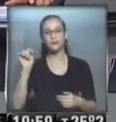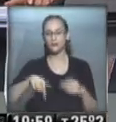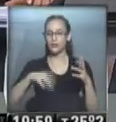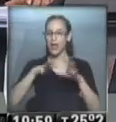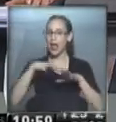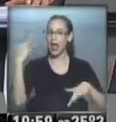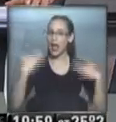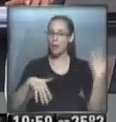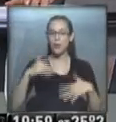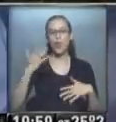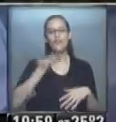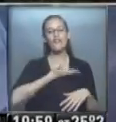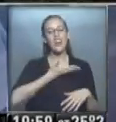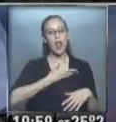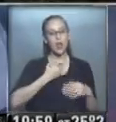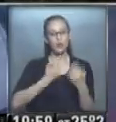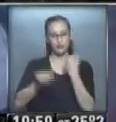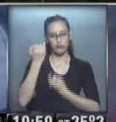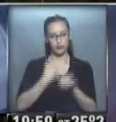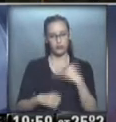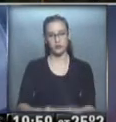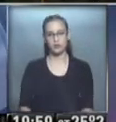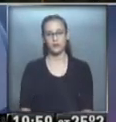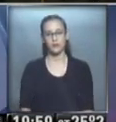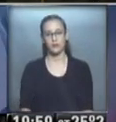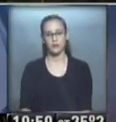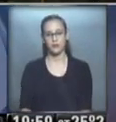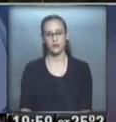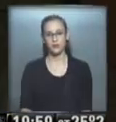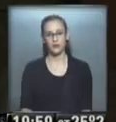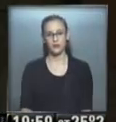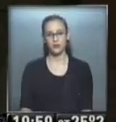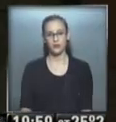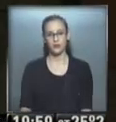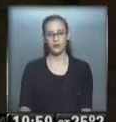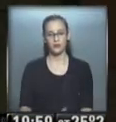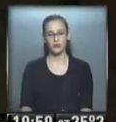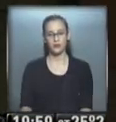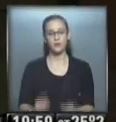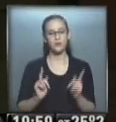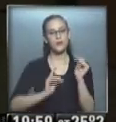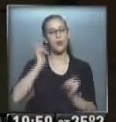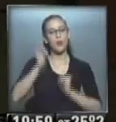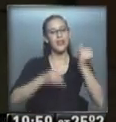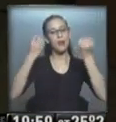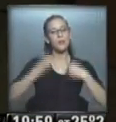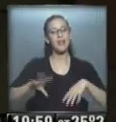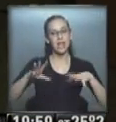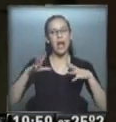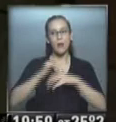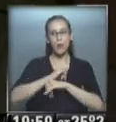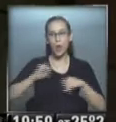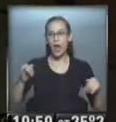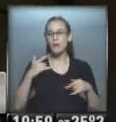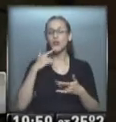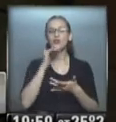Rápidamente, Fernando Alonso en el móvil. Fernando. El tema es este, el que ustedes estaban comentando en la apertura, ni más ni menos, con la